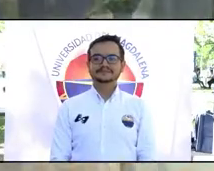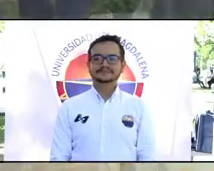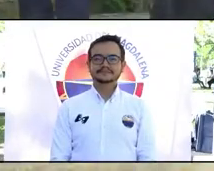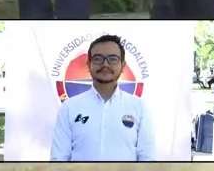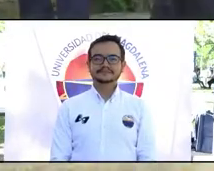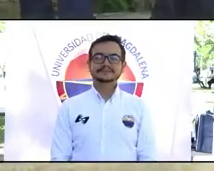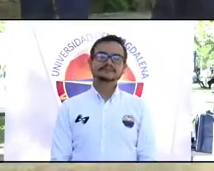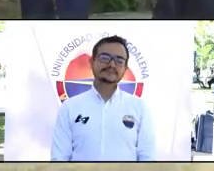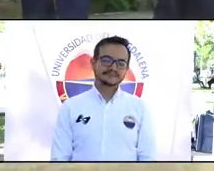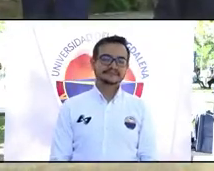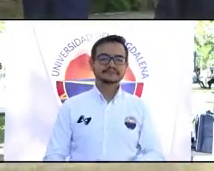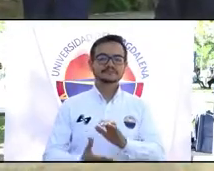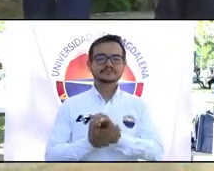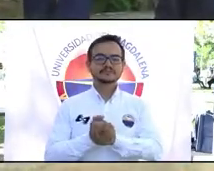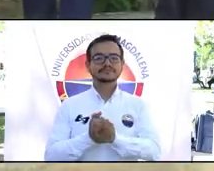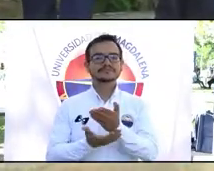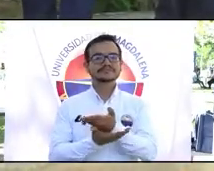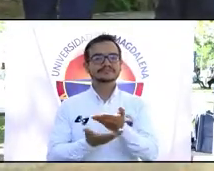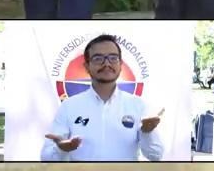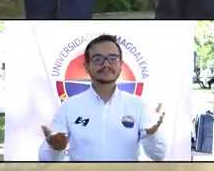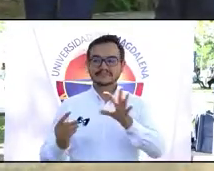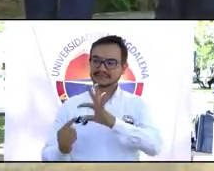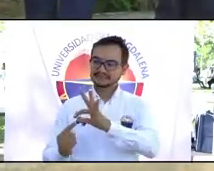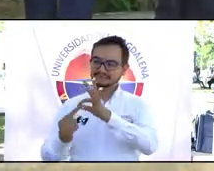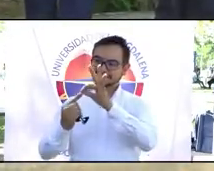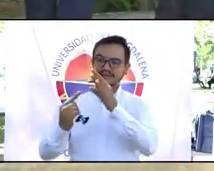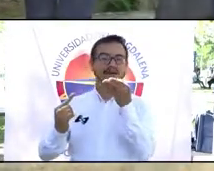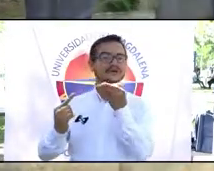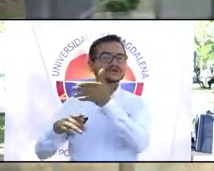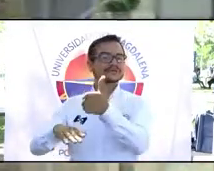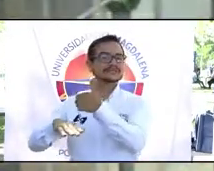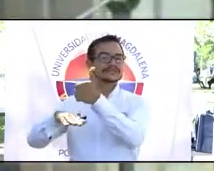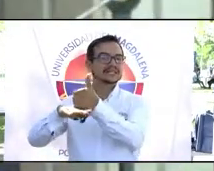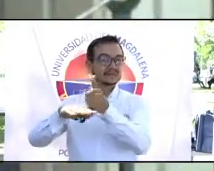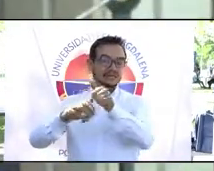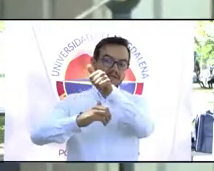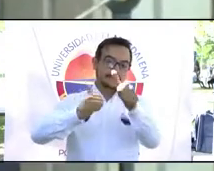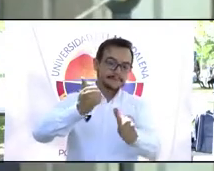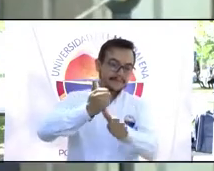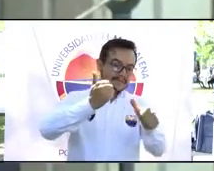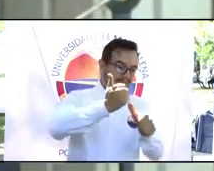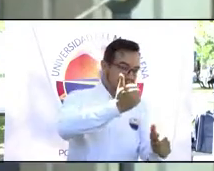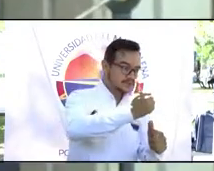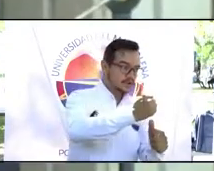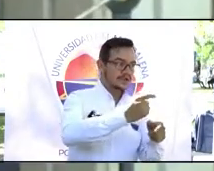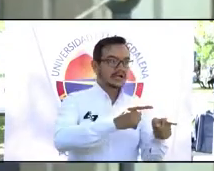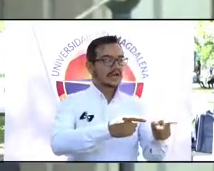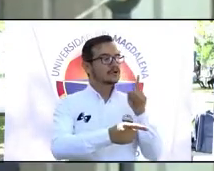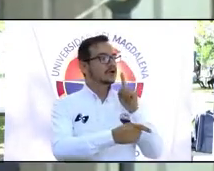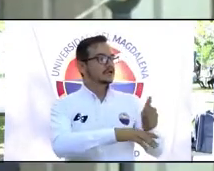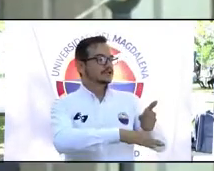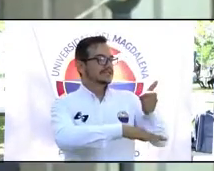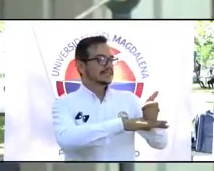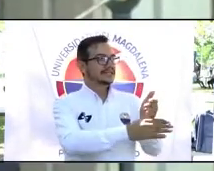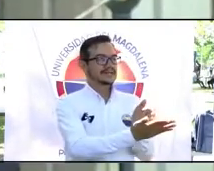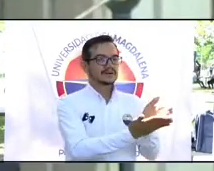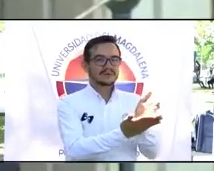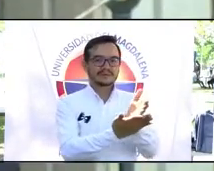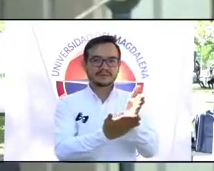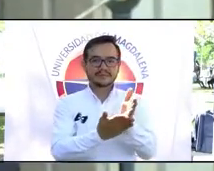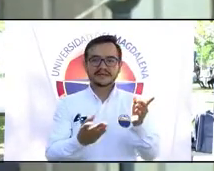Un saludo especial al rector, a los diferentes vicerrectores, a los directores de programa, al